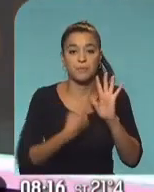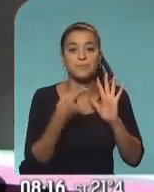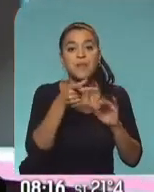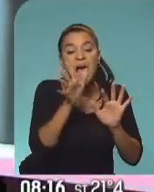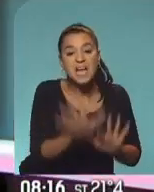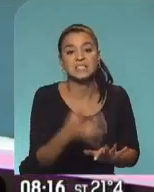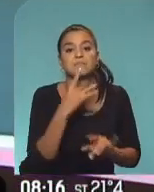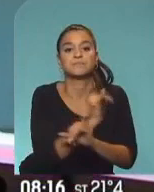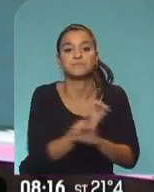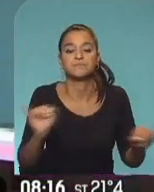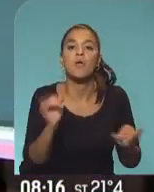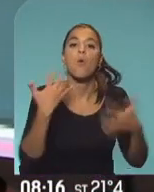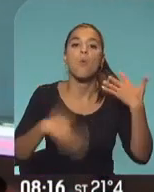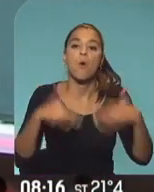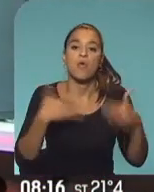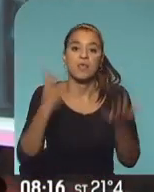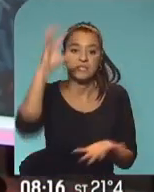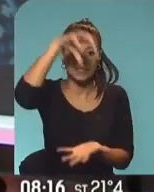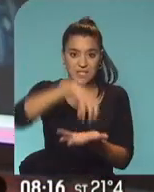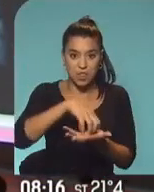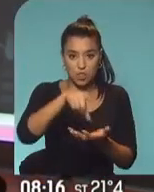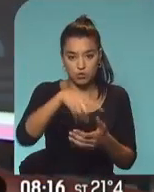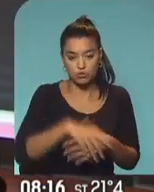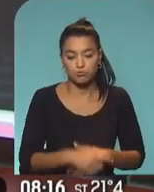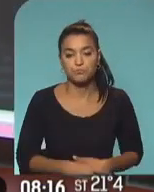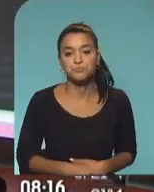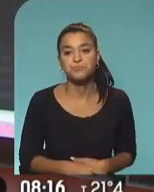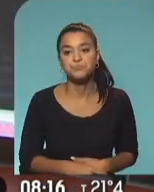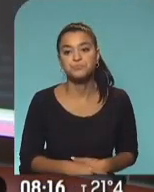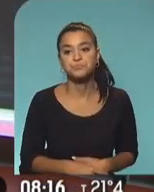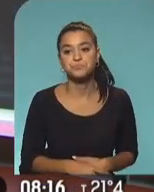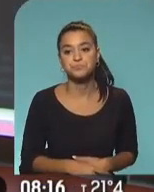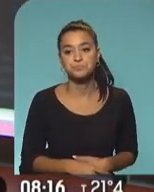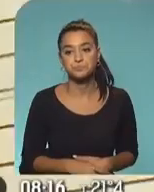lo indican los libros de guardia de los centros de salud de referencia.